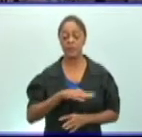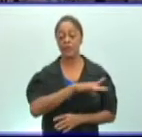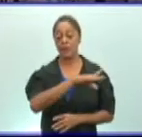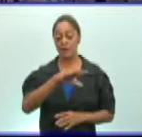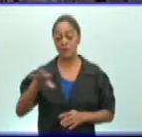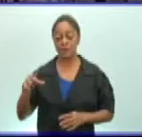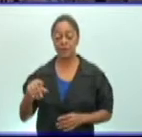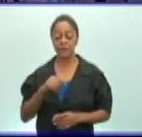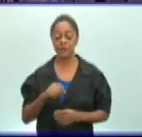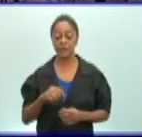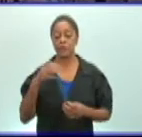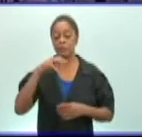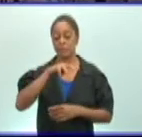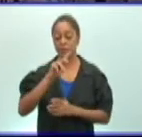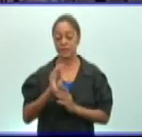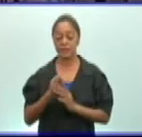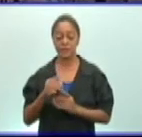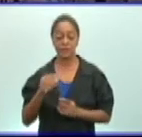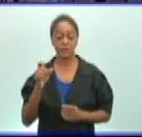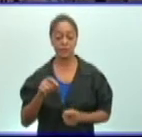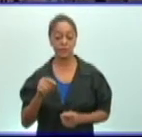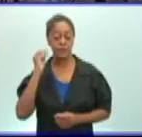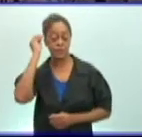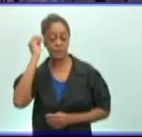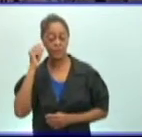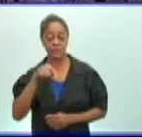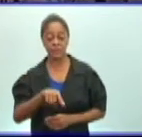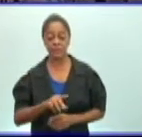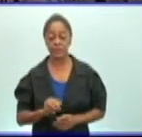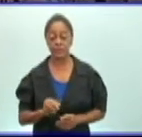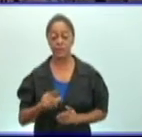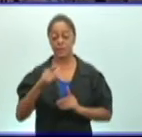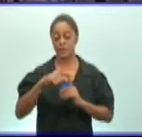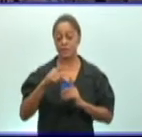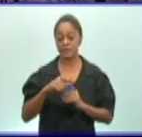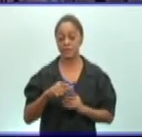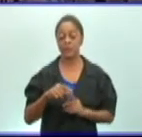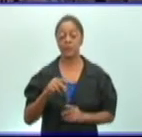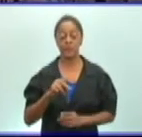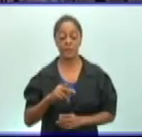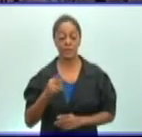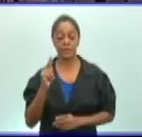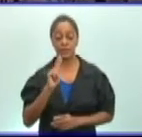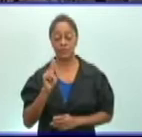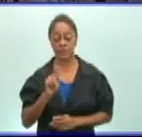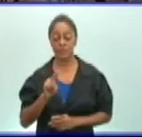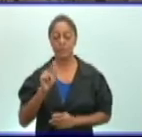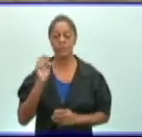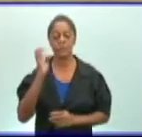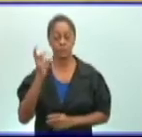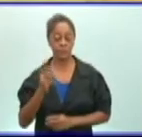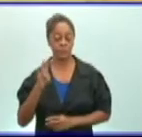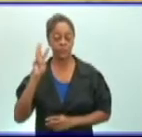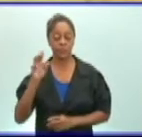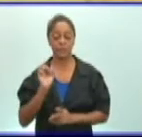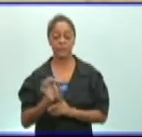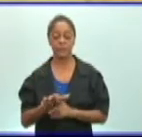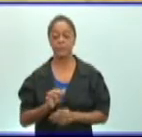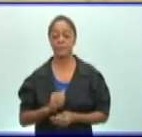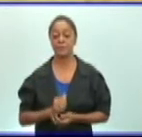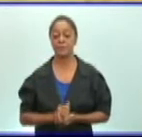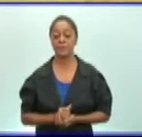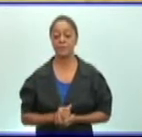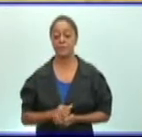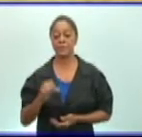Egeo, Mediterráneo, Jónico, y es precisamente ese el título de la unidad número 3 que ya estamos iniciando.